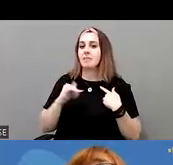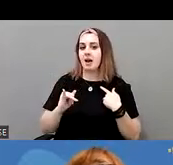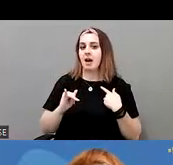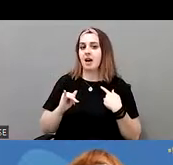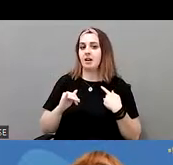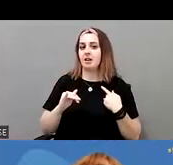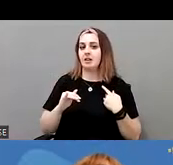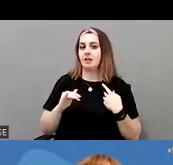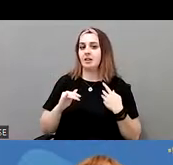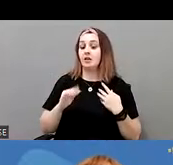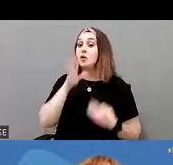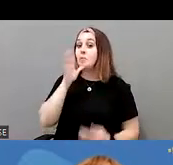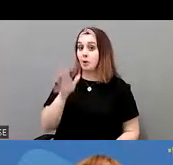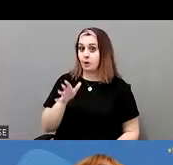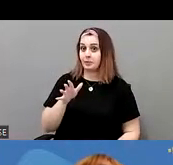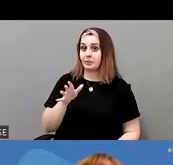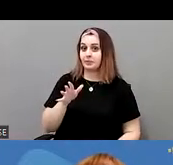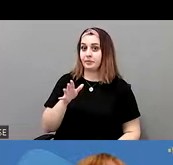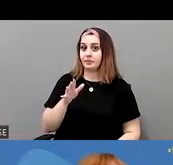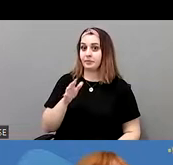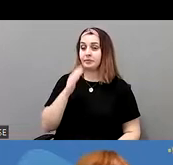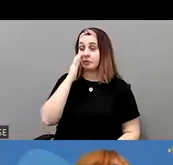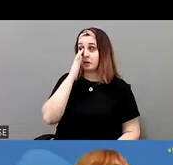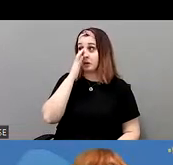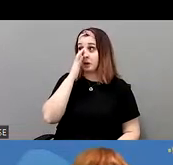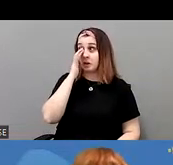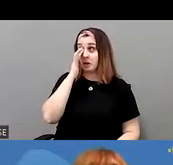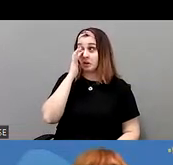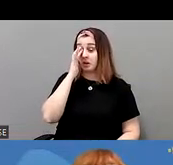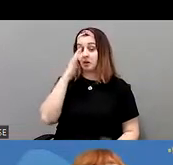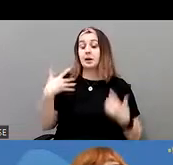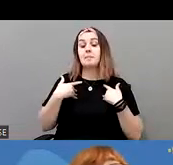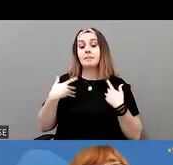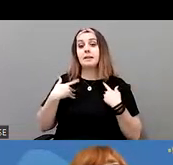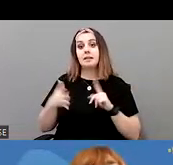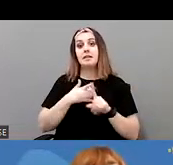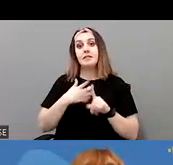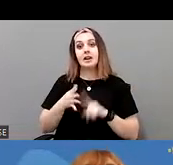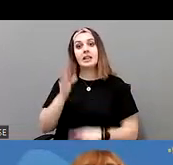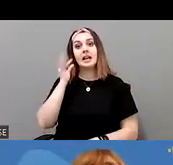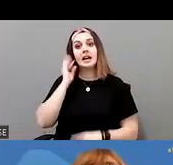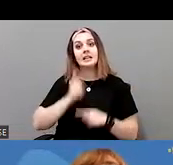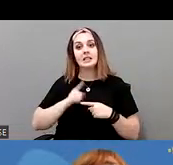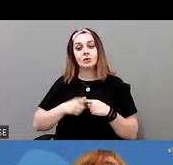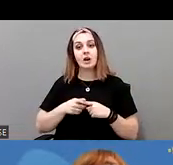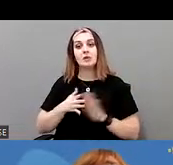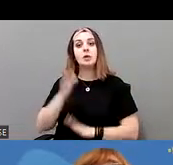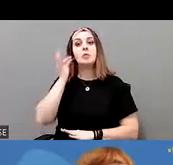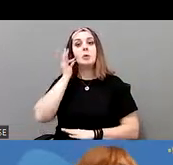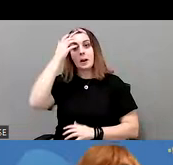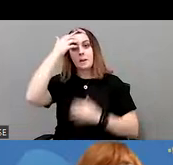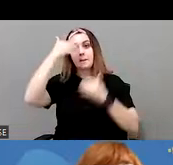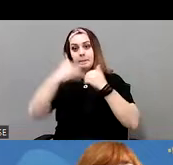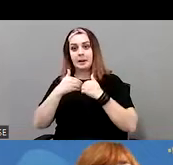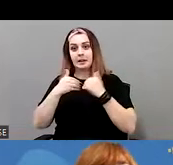un perfil de víctima, porque las víctimas de violencia sexual son mujeres con parálisis cerebral,